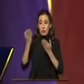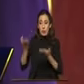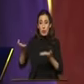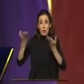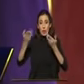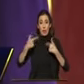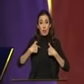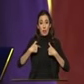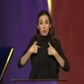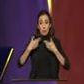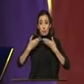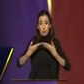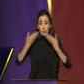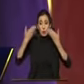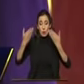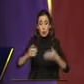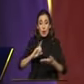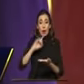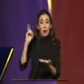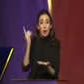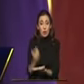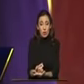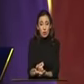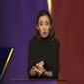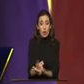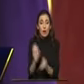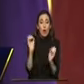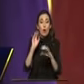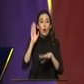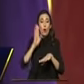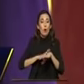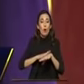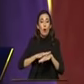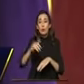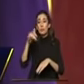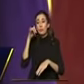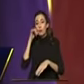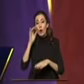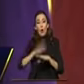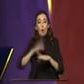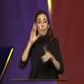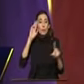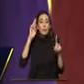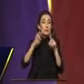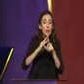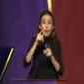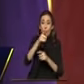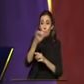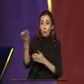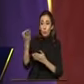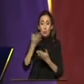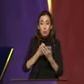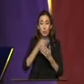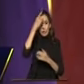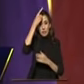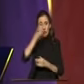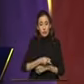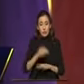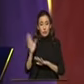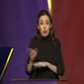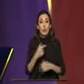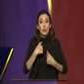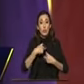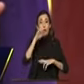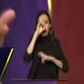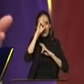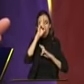recibirán una disposición, una llamada que haga que ustedes reenrumben sus decisiones.